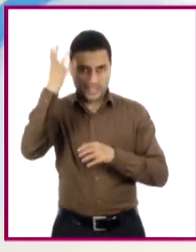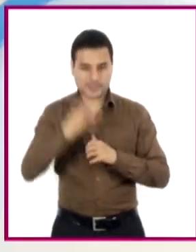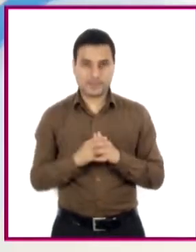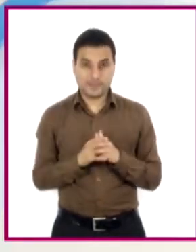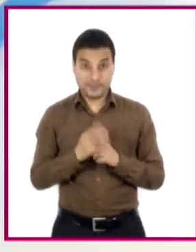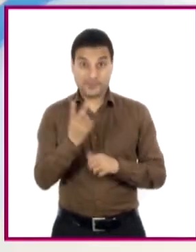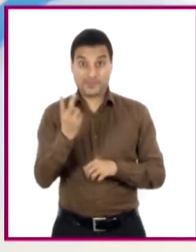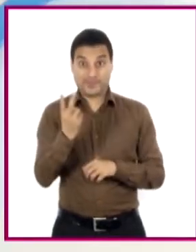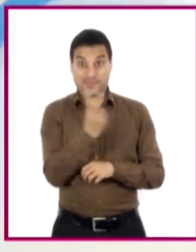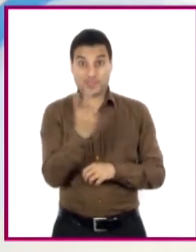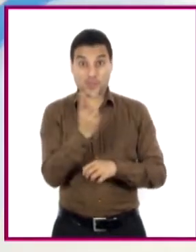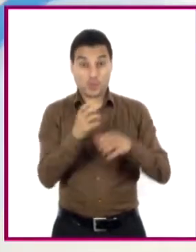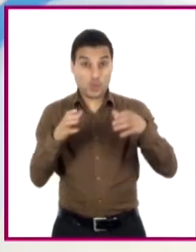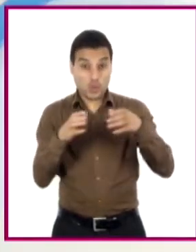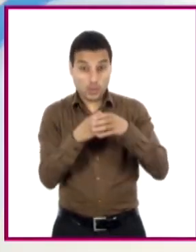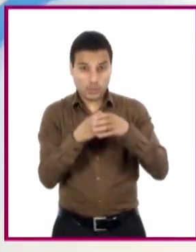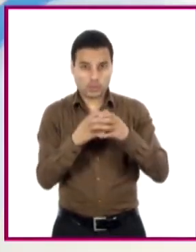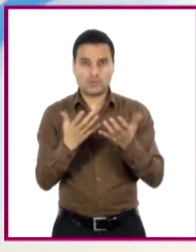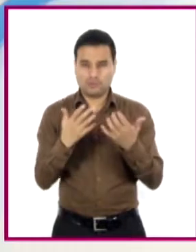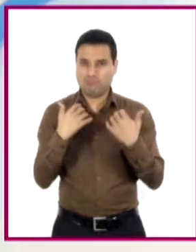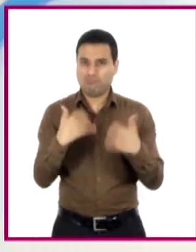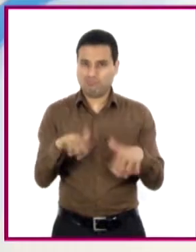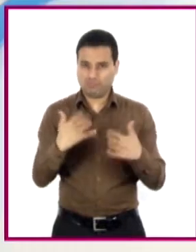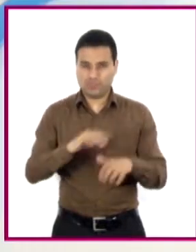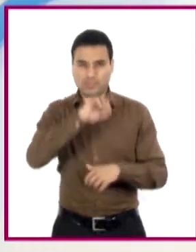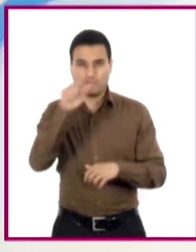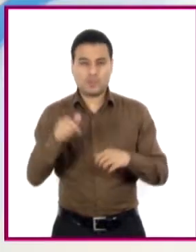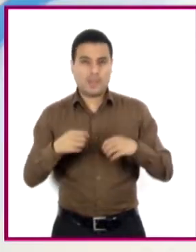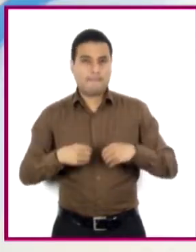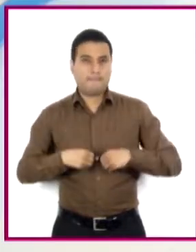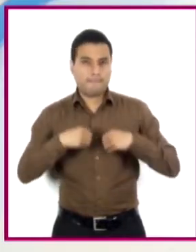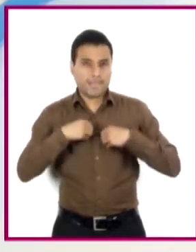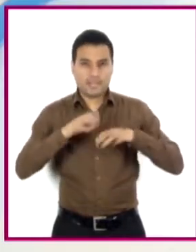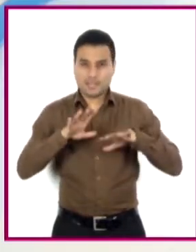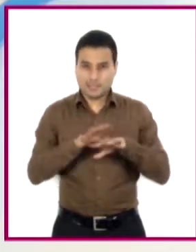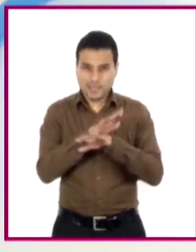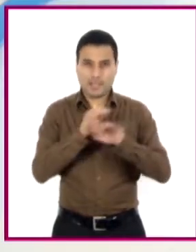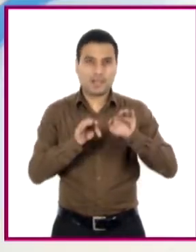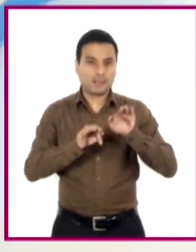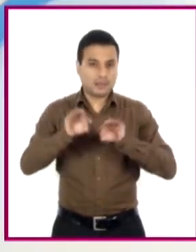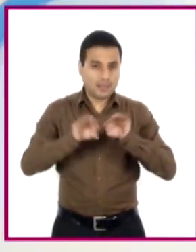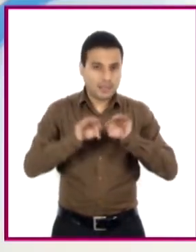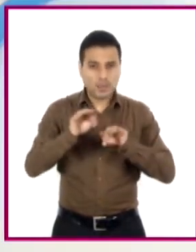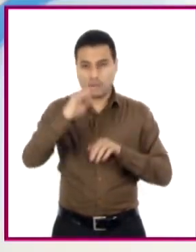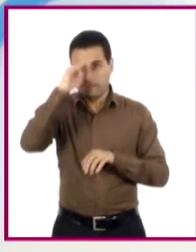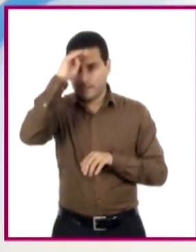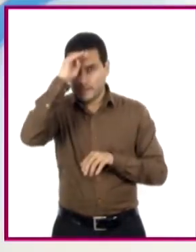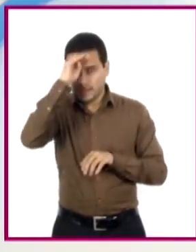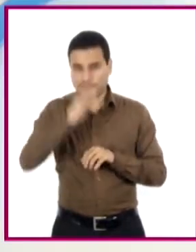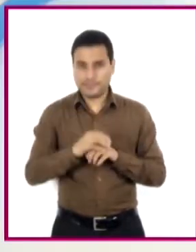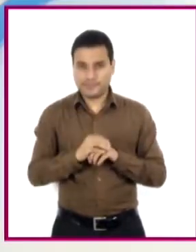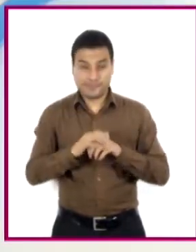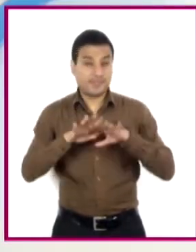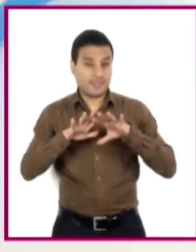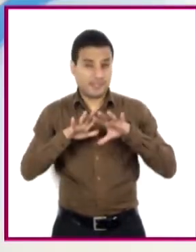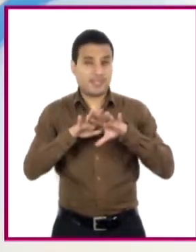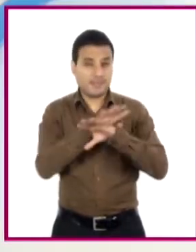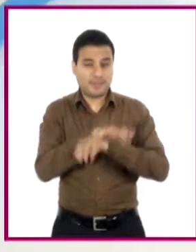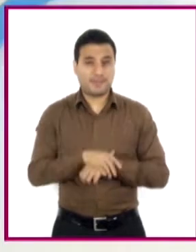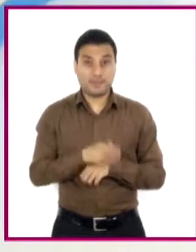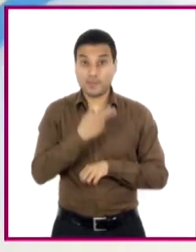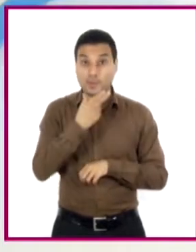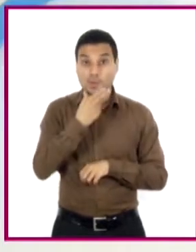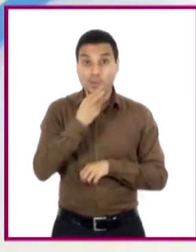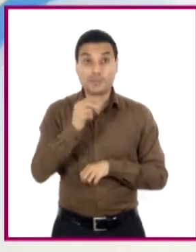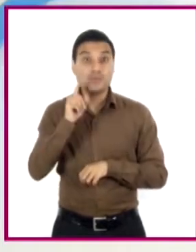incidió de diferente manera en la forma de vivir, organizarse, trabajar y pensar de los hombres y mujeres de